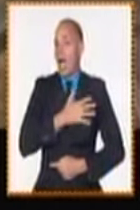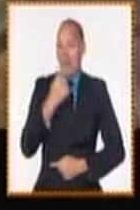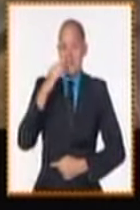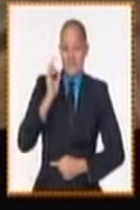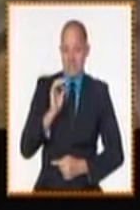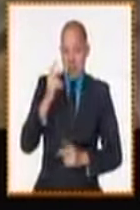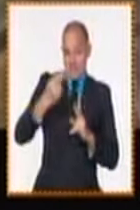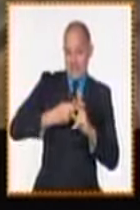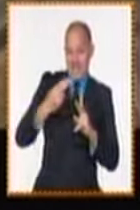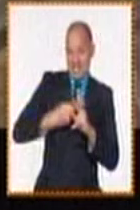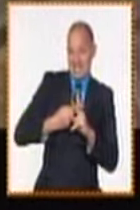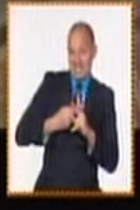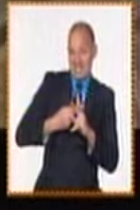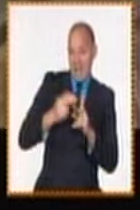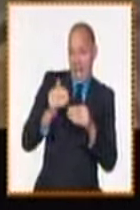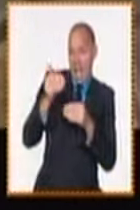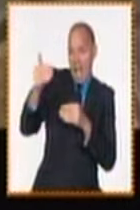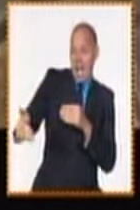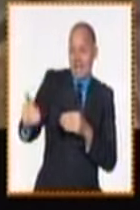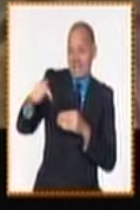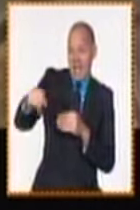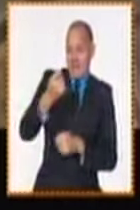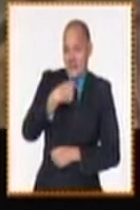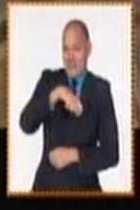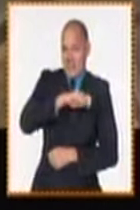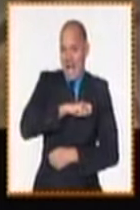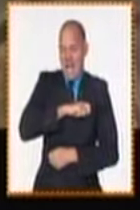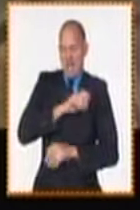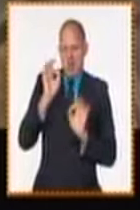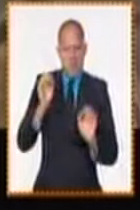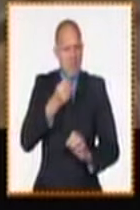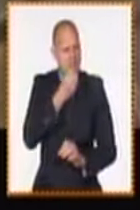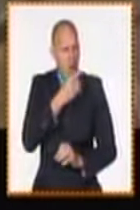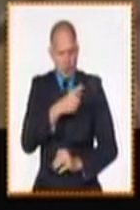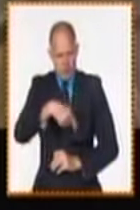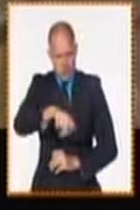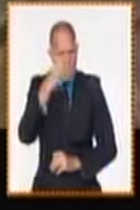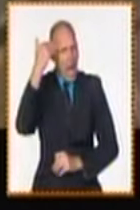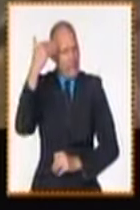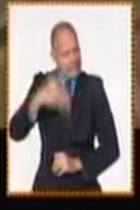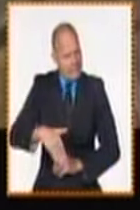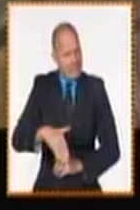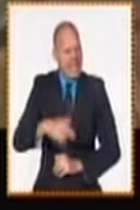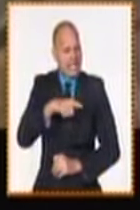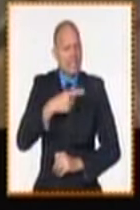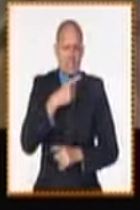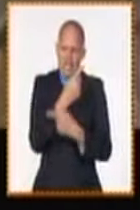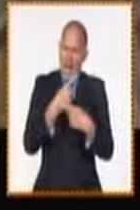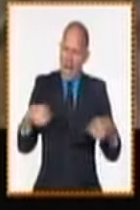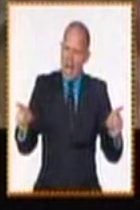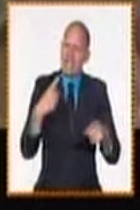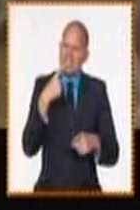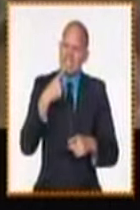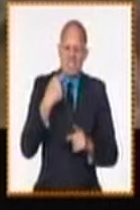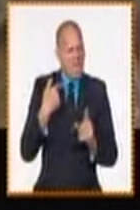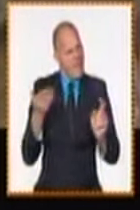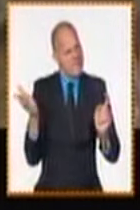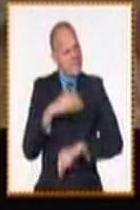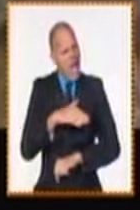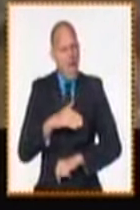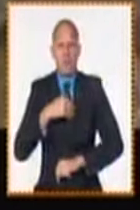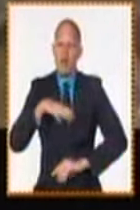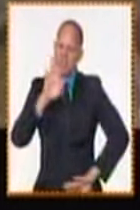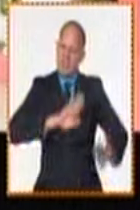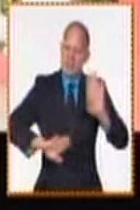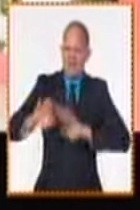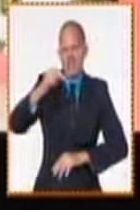marcha que nos invitaba al combate permanente, a la decisión continua de que morir por la patria